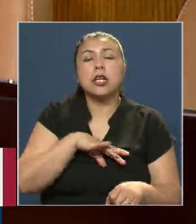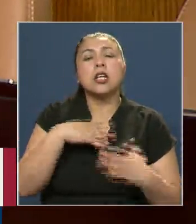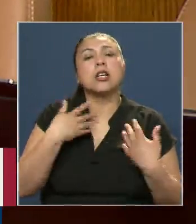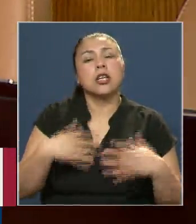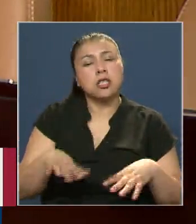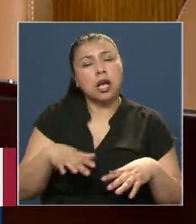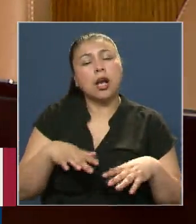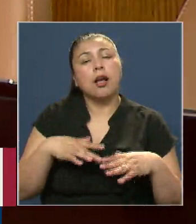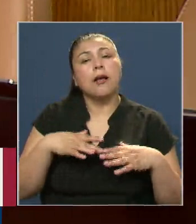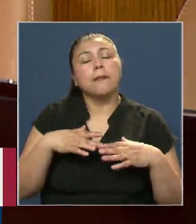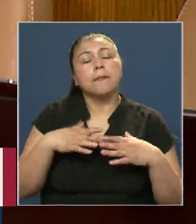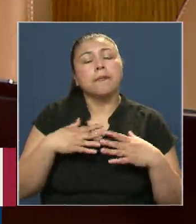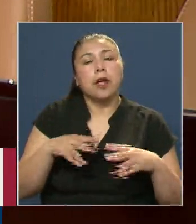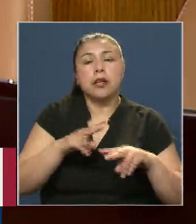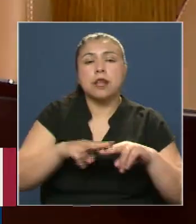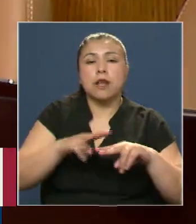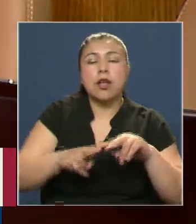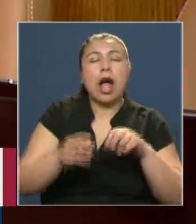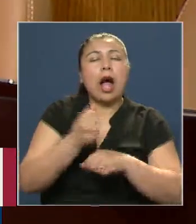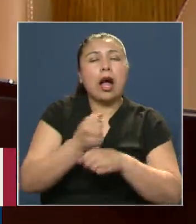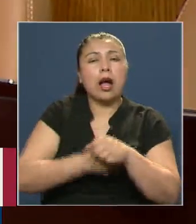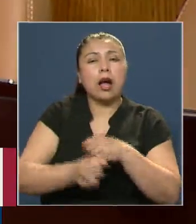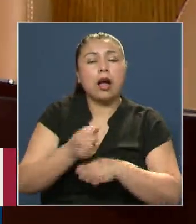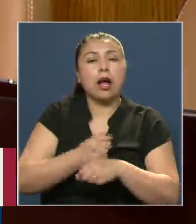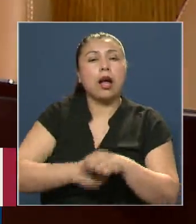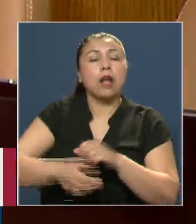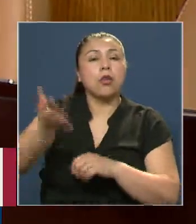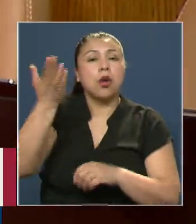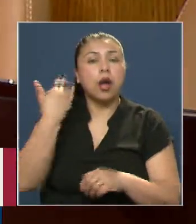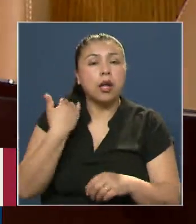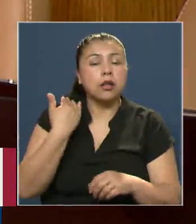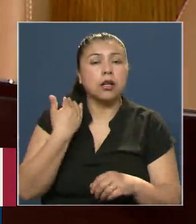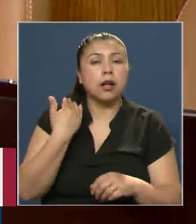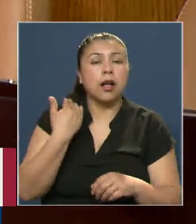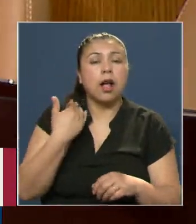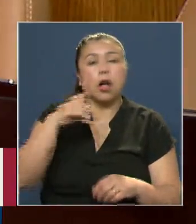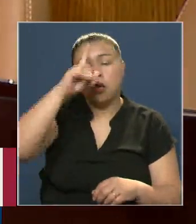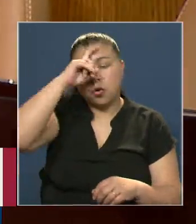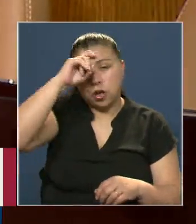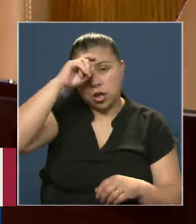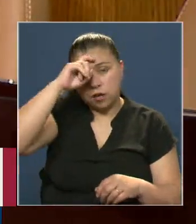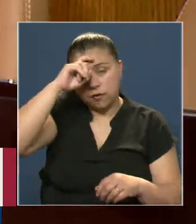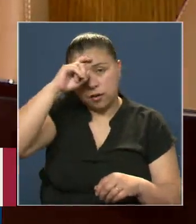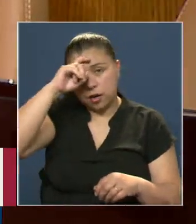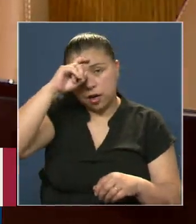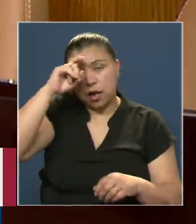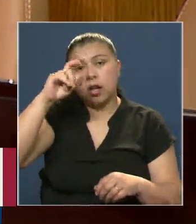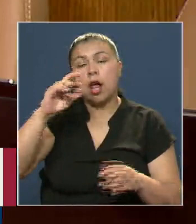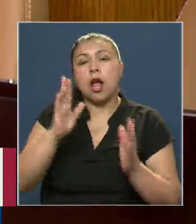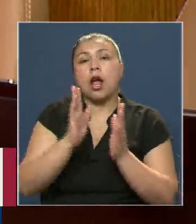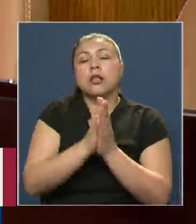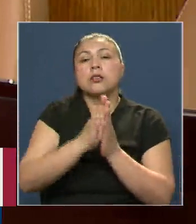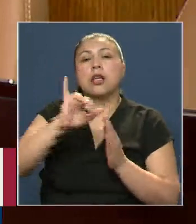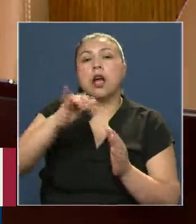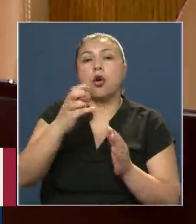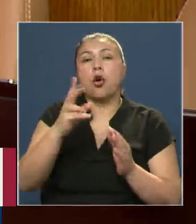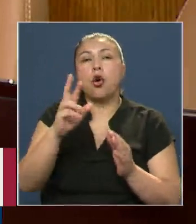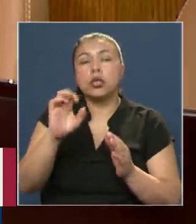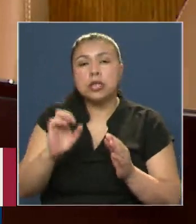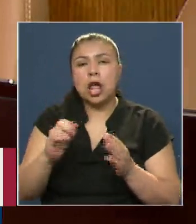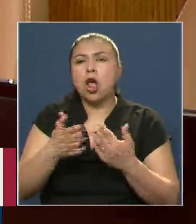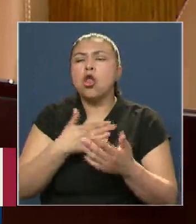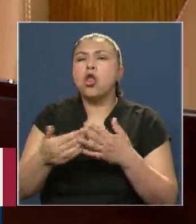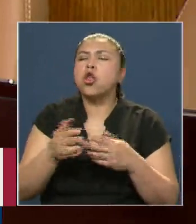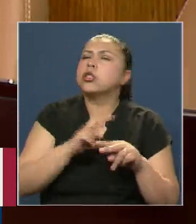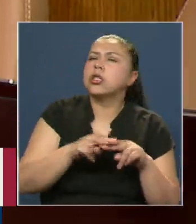se venía generando años atrás con el Hospital San José, donde se estaban estableciendo, donde se